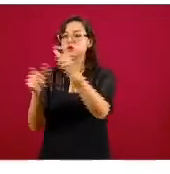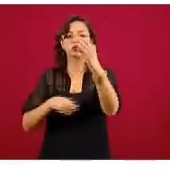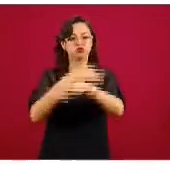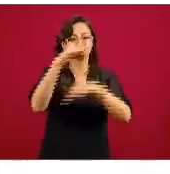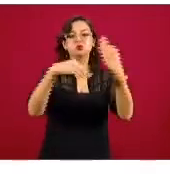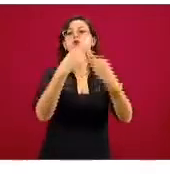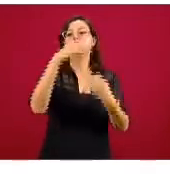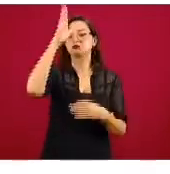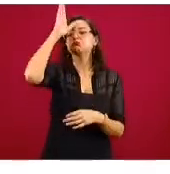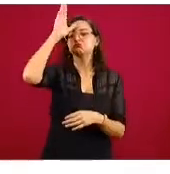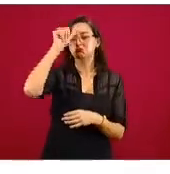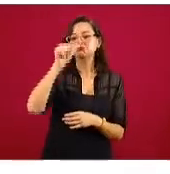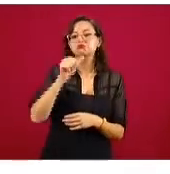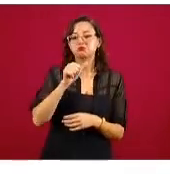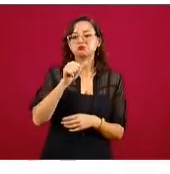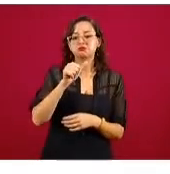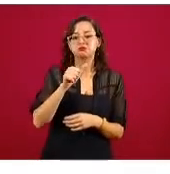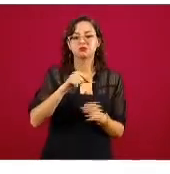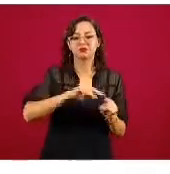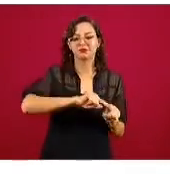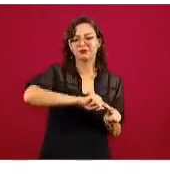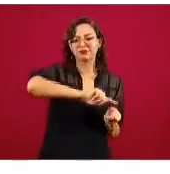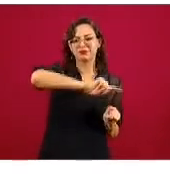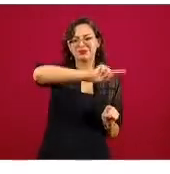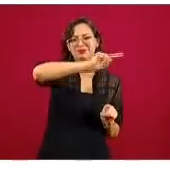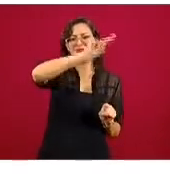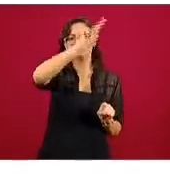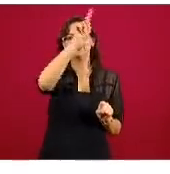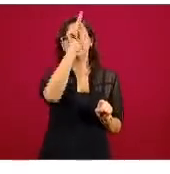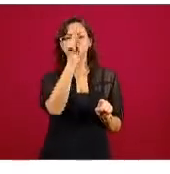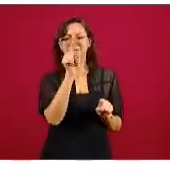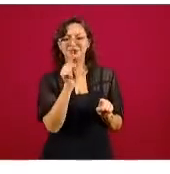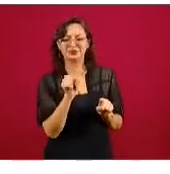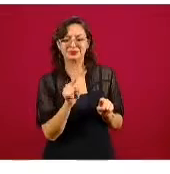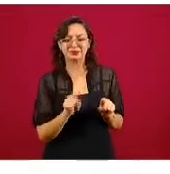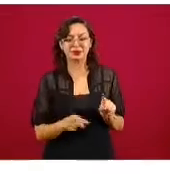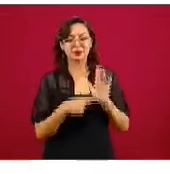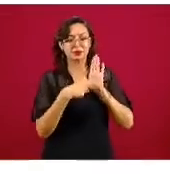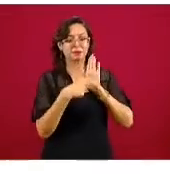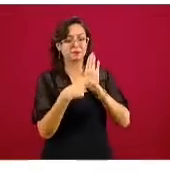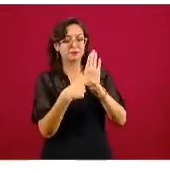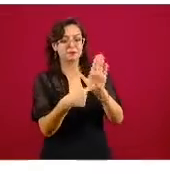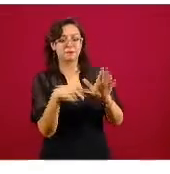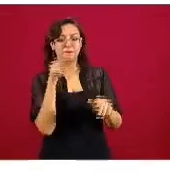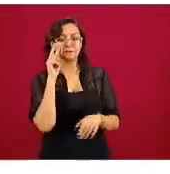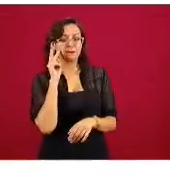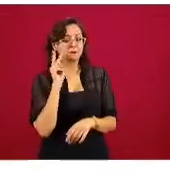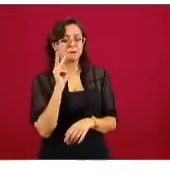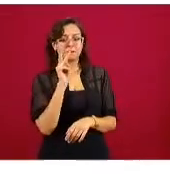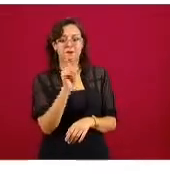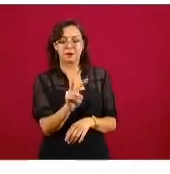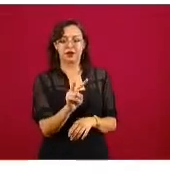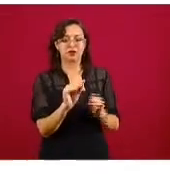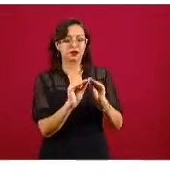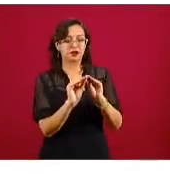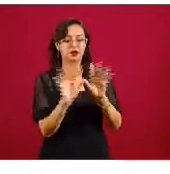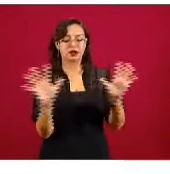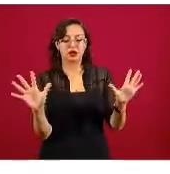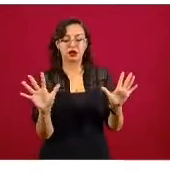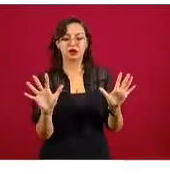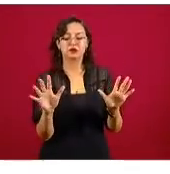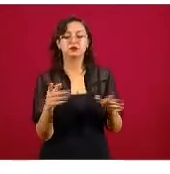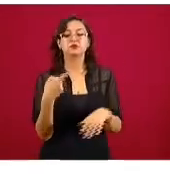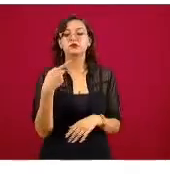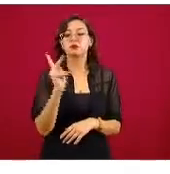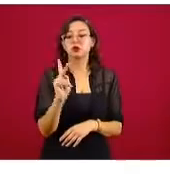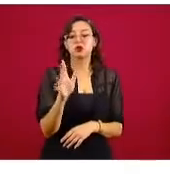y aquí comento también, seleccionamos esta porque es la que tiene la visualización más inmediata, pero